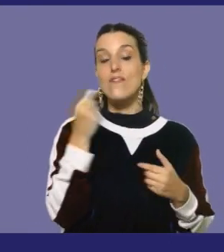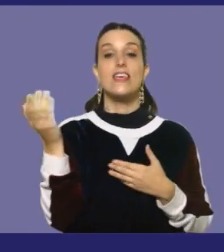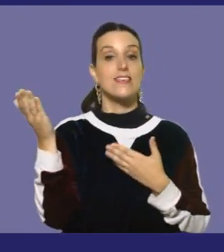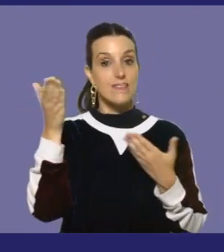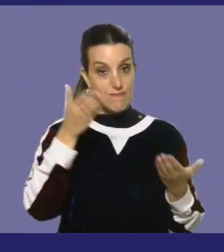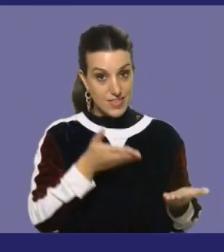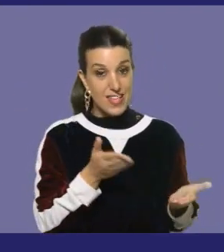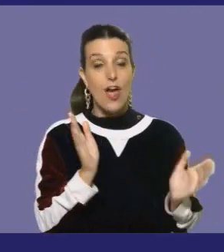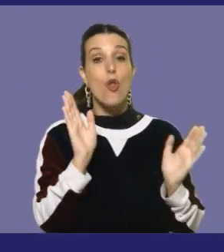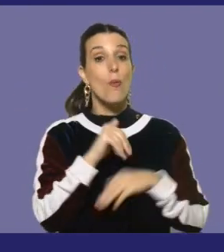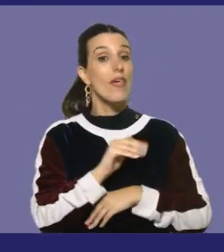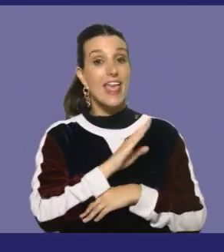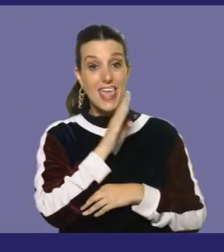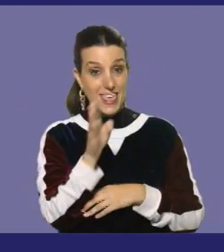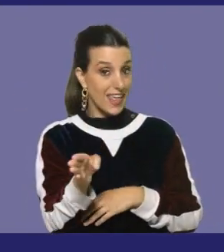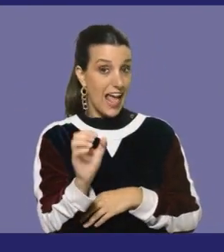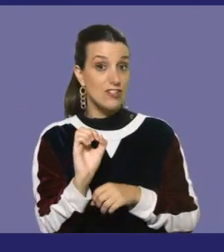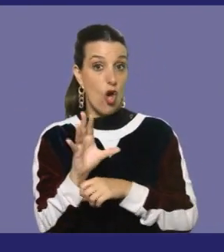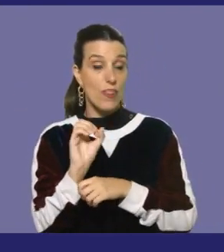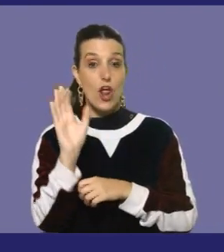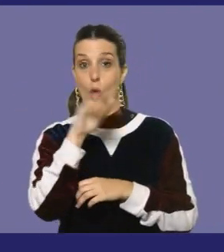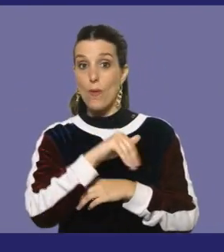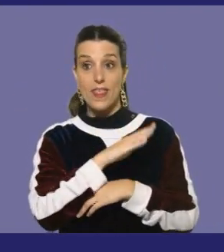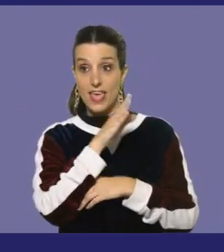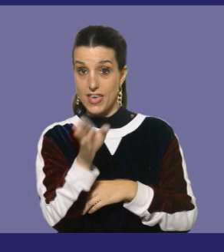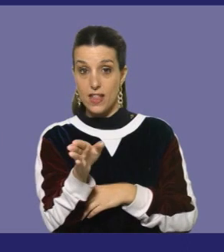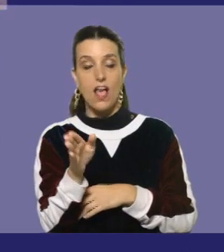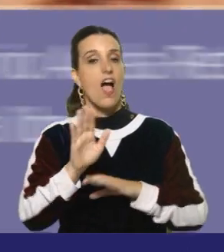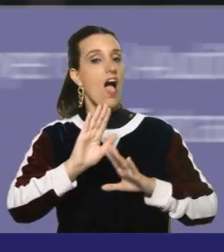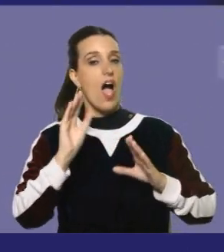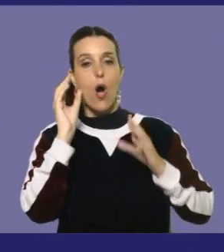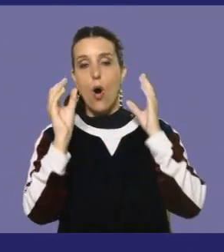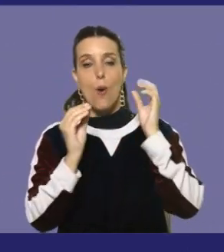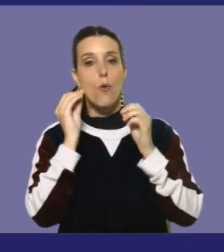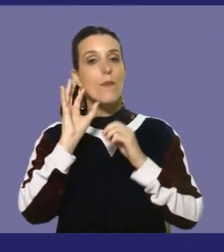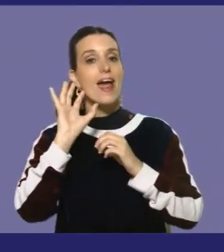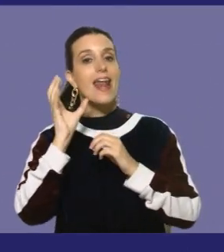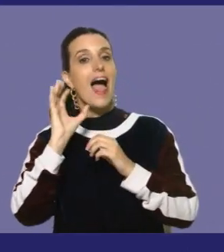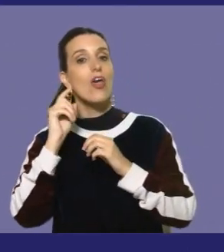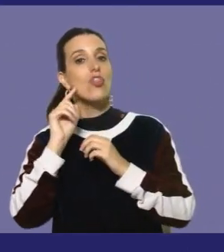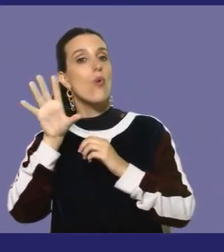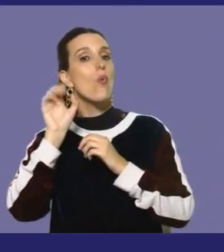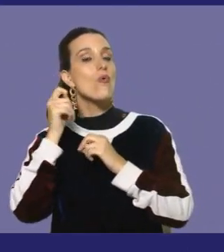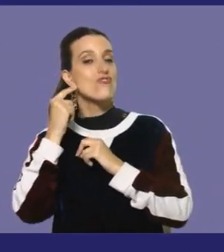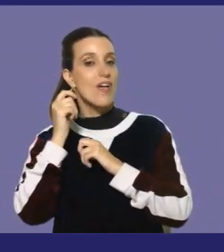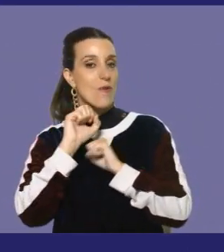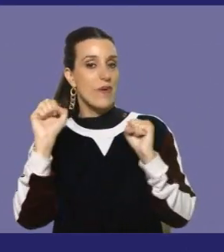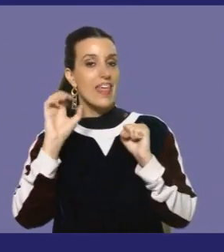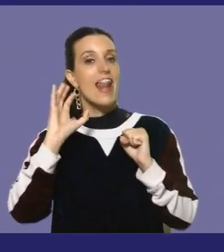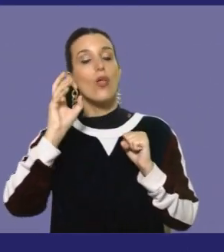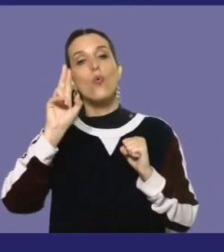los que no pueden ir al foyer del Auditorio de la Reta, lo pueden escuchar por las radios públicas, claro, por Radio